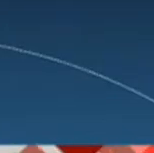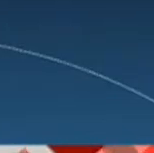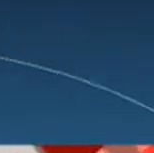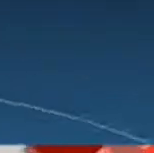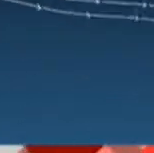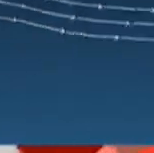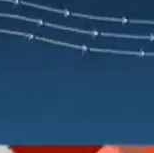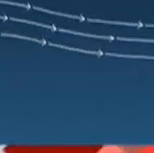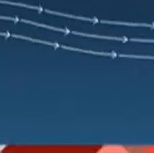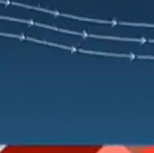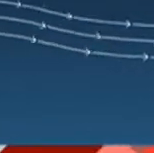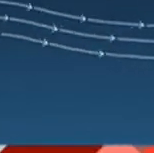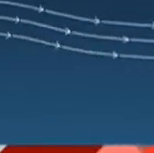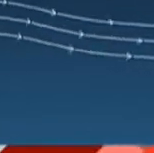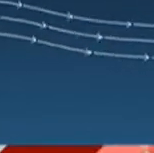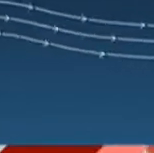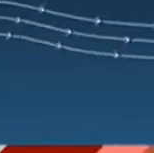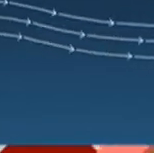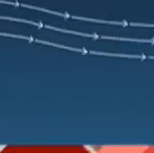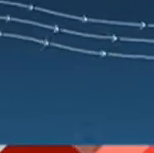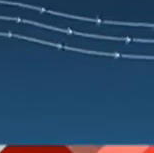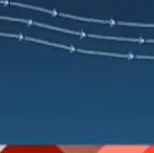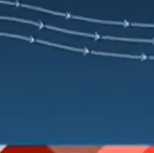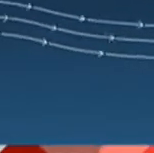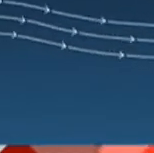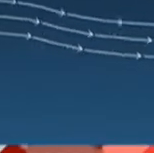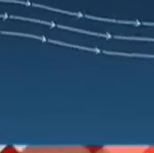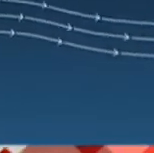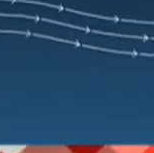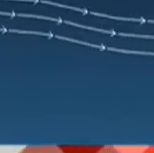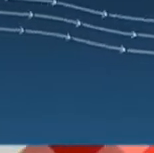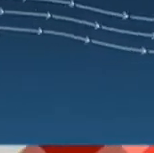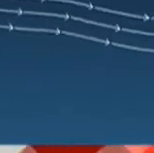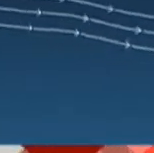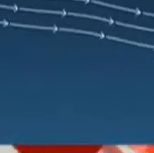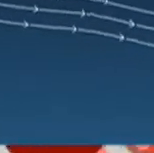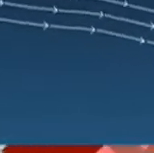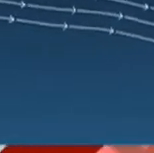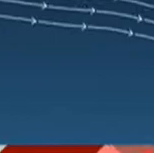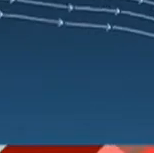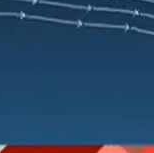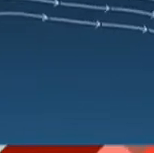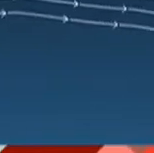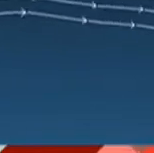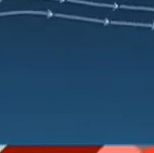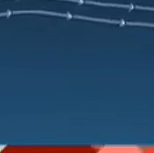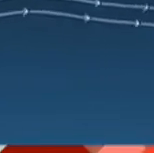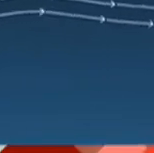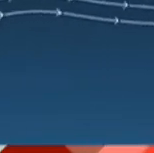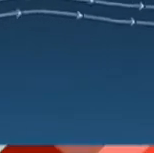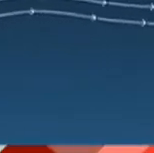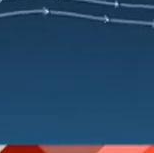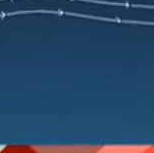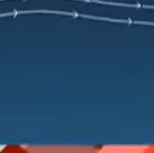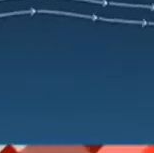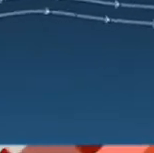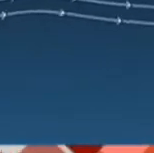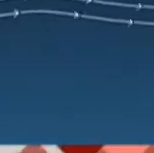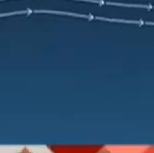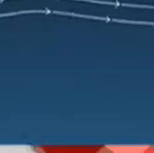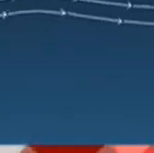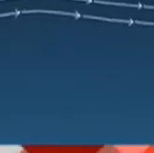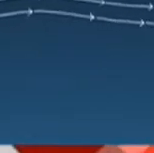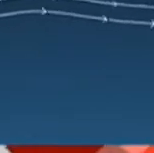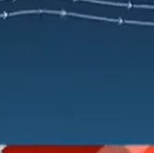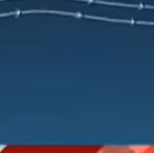caso, aunque la compañía no ha probado todavía la eficacia de los globos de aire caliente en zonas de emergencia, como lo es Puerto Rico.